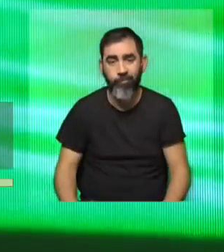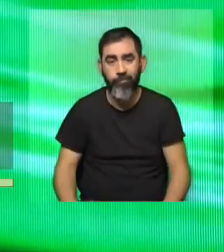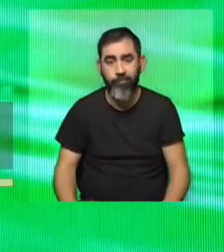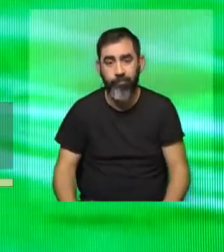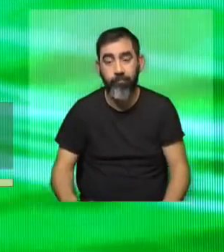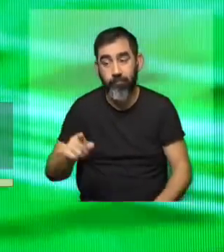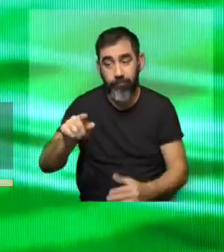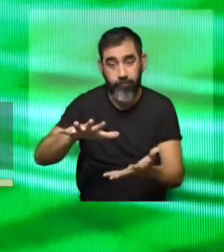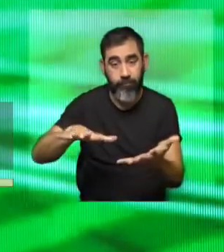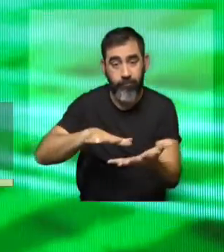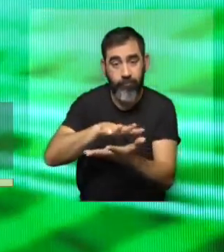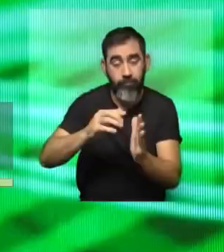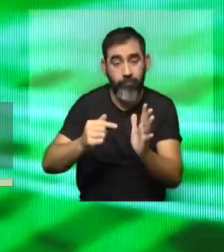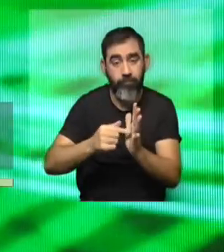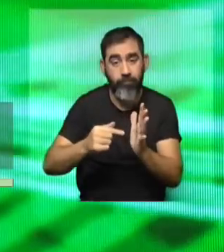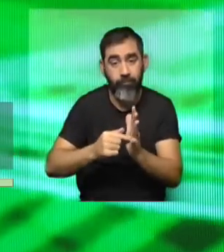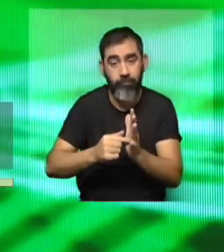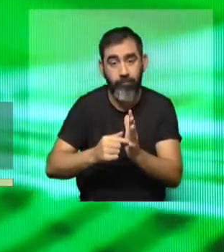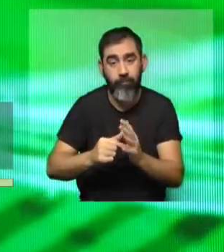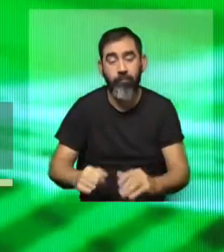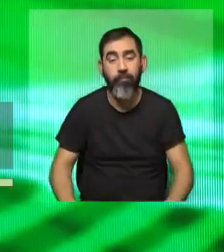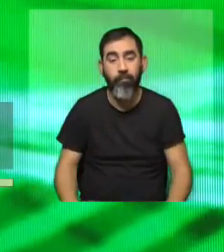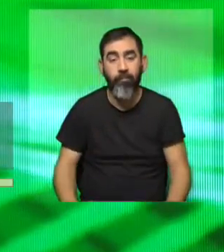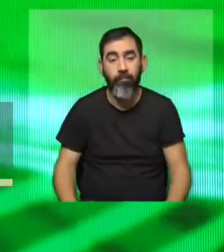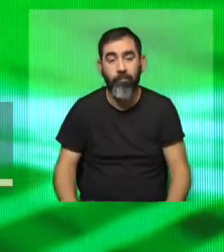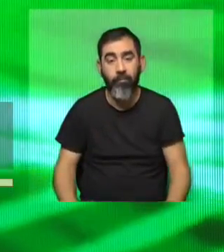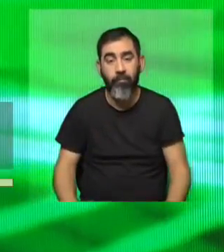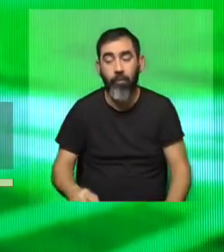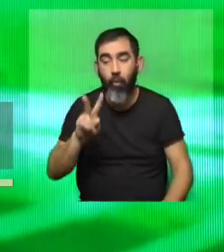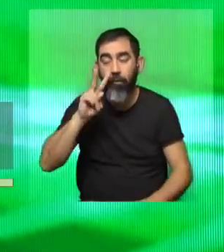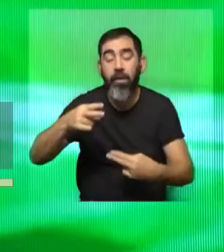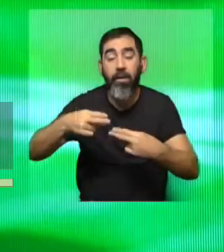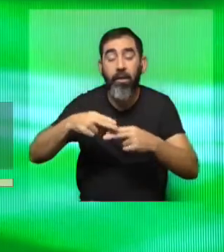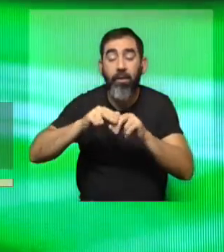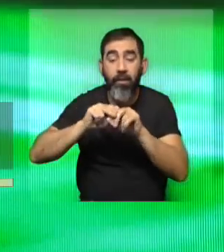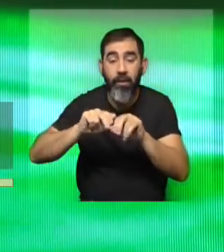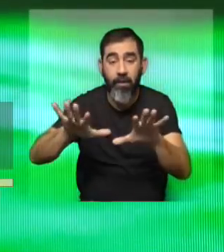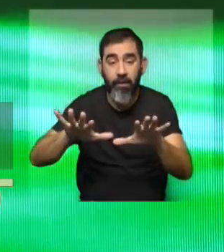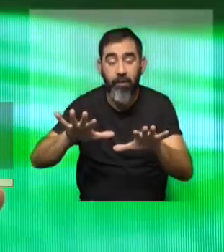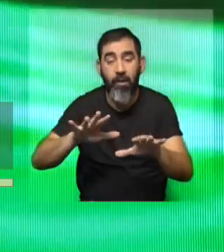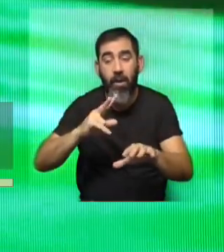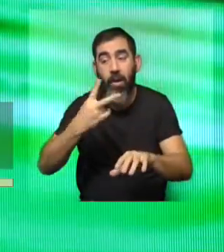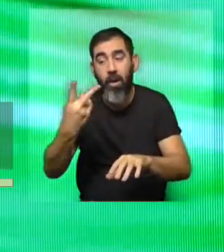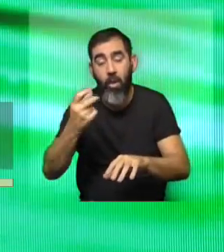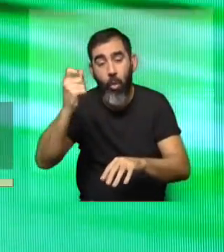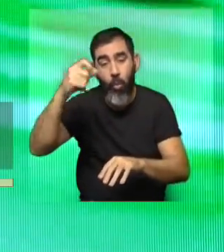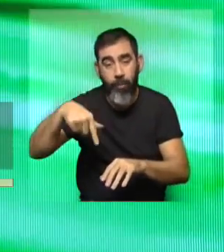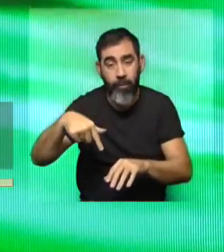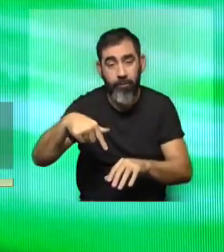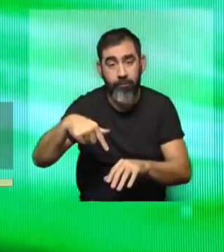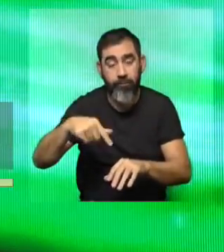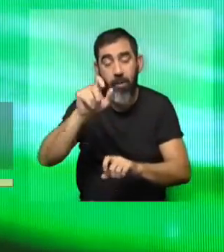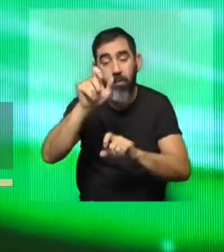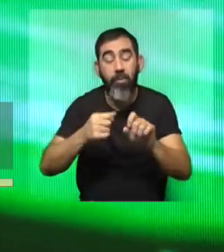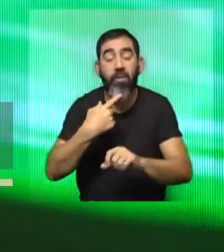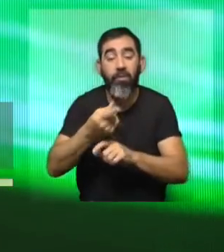ese episodio en concreto por lo menos por por las redes que es lo que yo vi este hay de las dos opiniones opinión